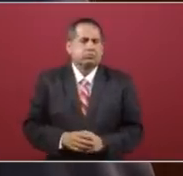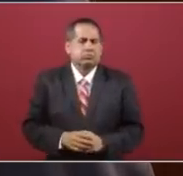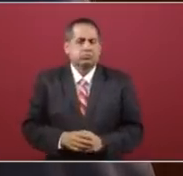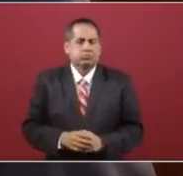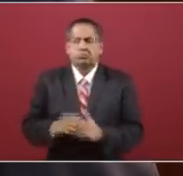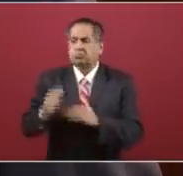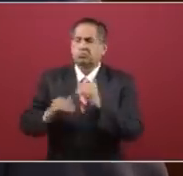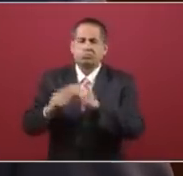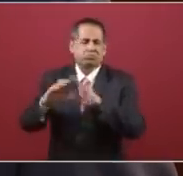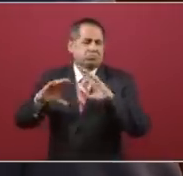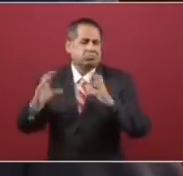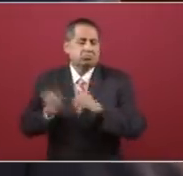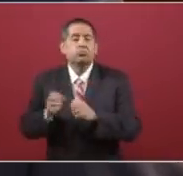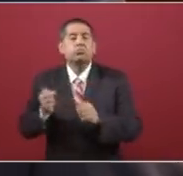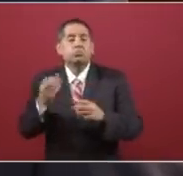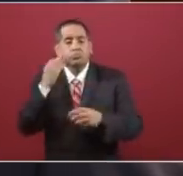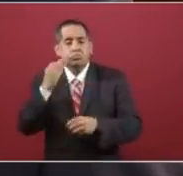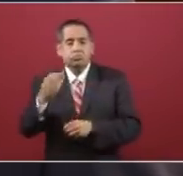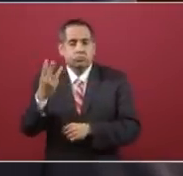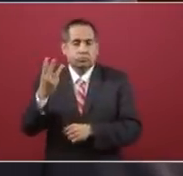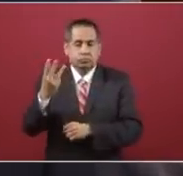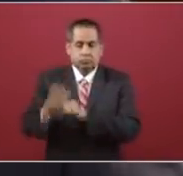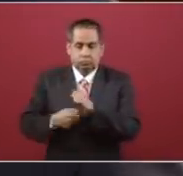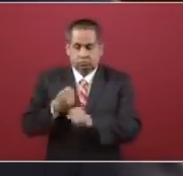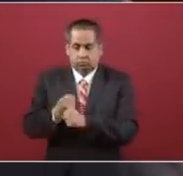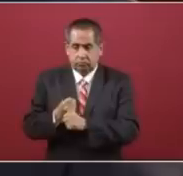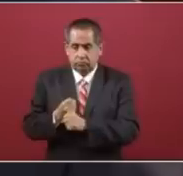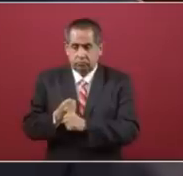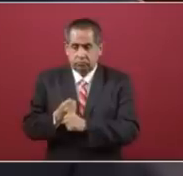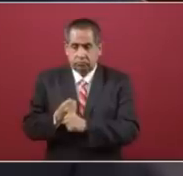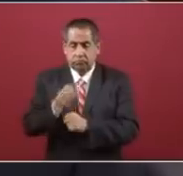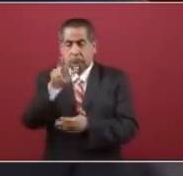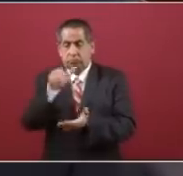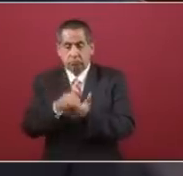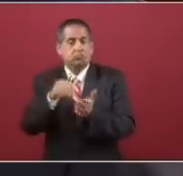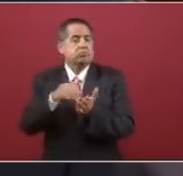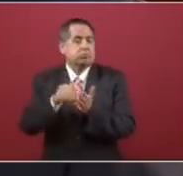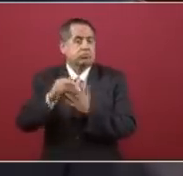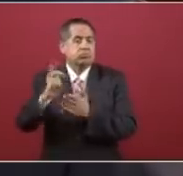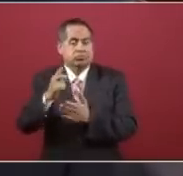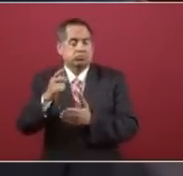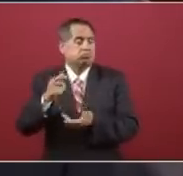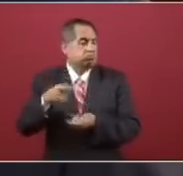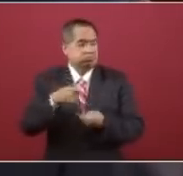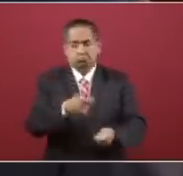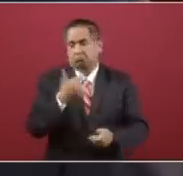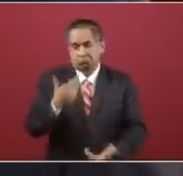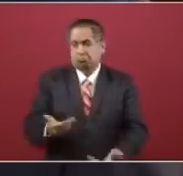Y la hicieron en 3 años. Y en 8,000 millones de dólares.